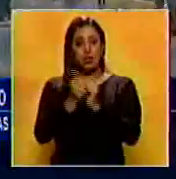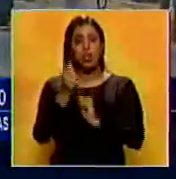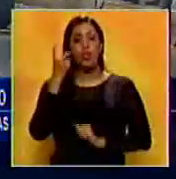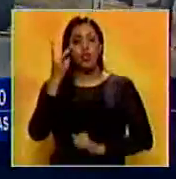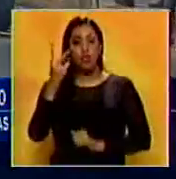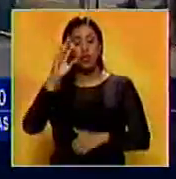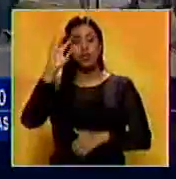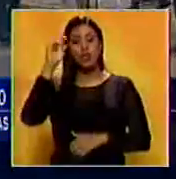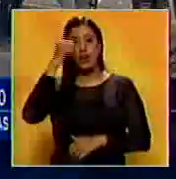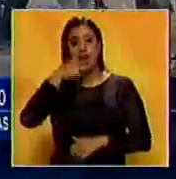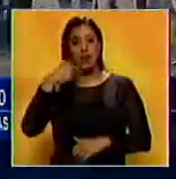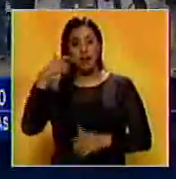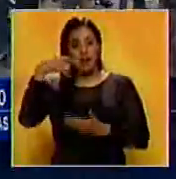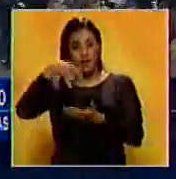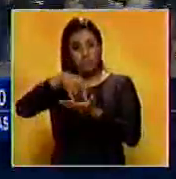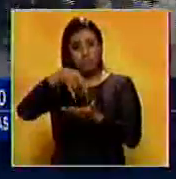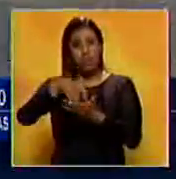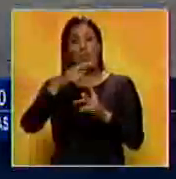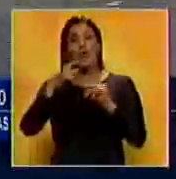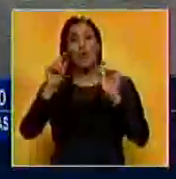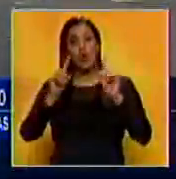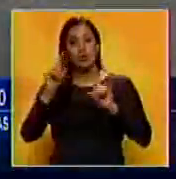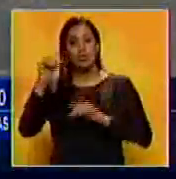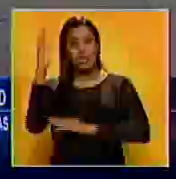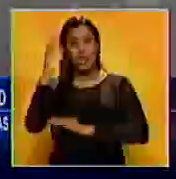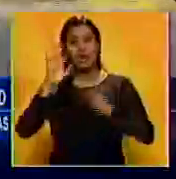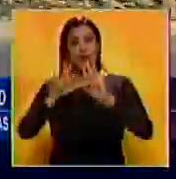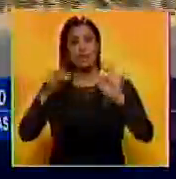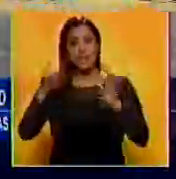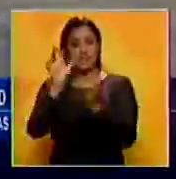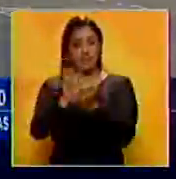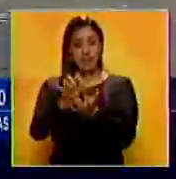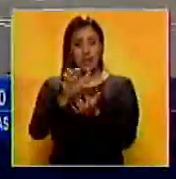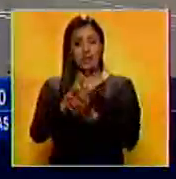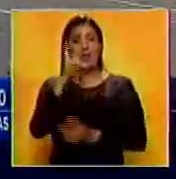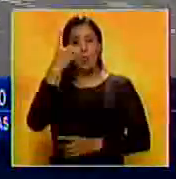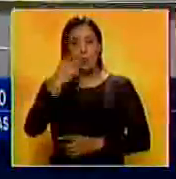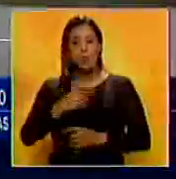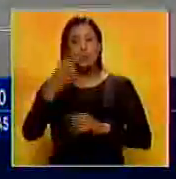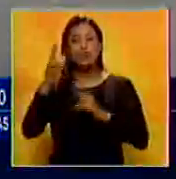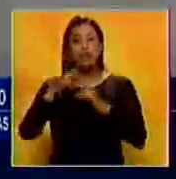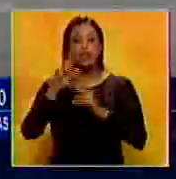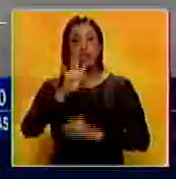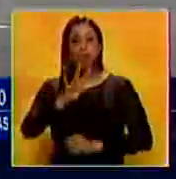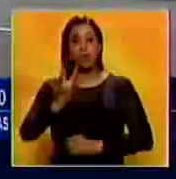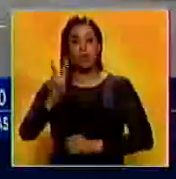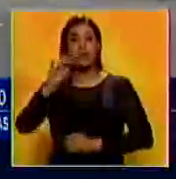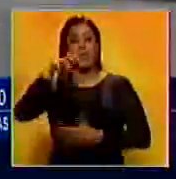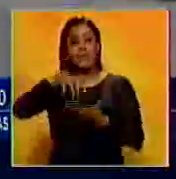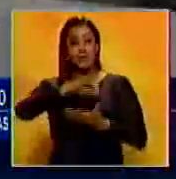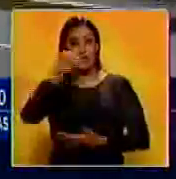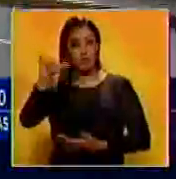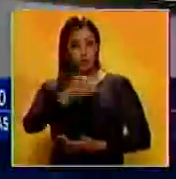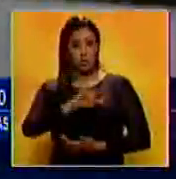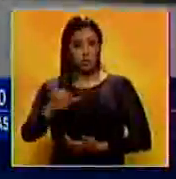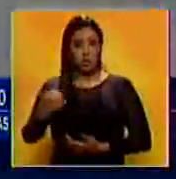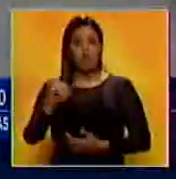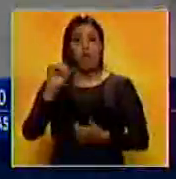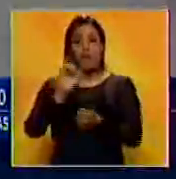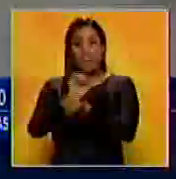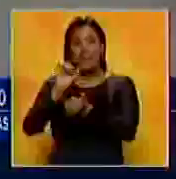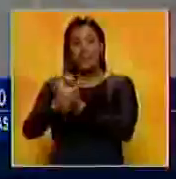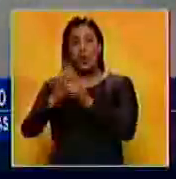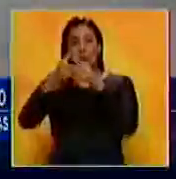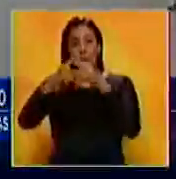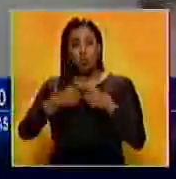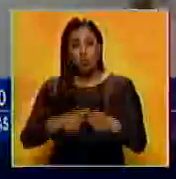carabobo 10 en Caracas 11 en Lara 16 en Nueva Esparta uno en táchira y 42 en zulia estas extensiones se